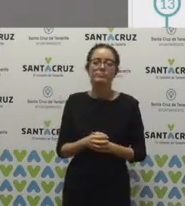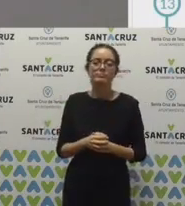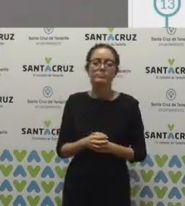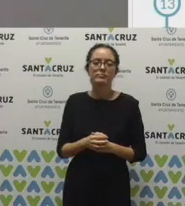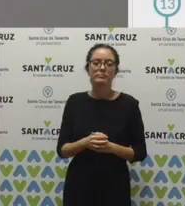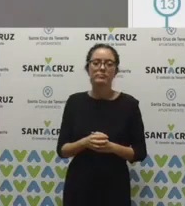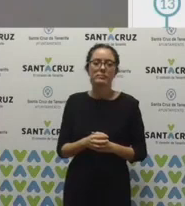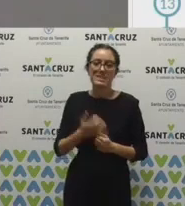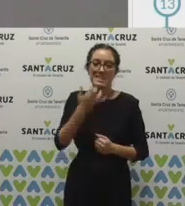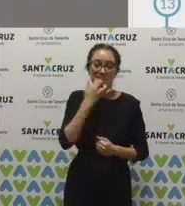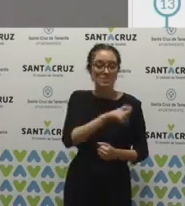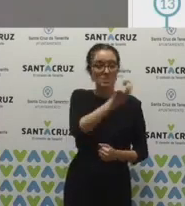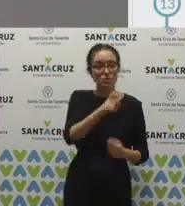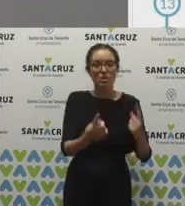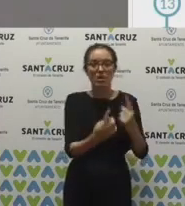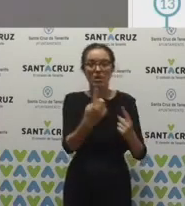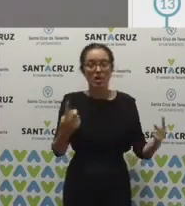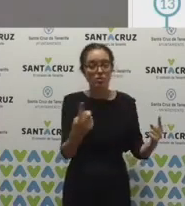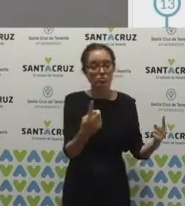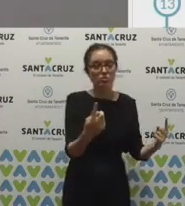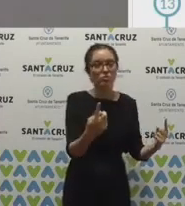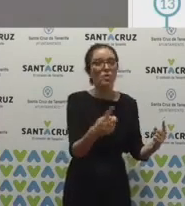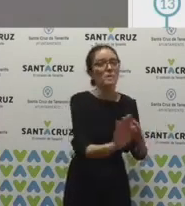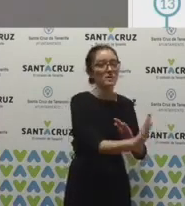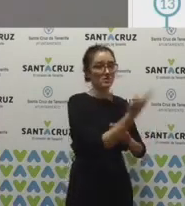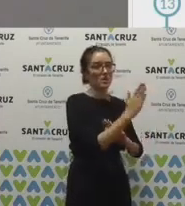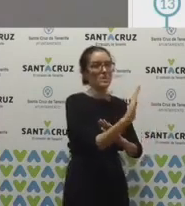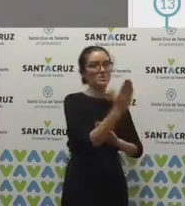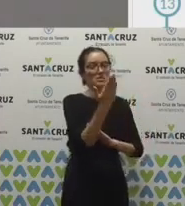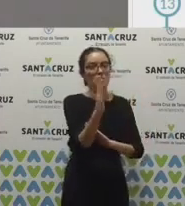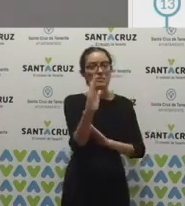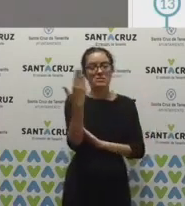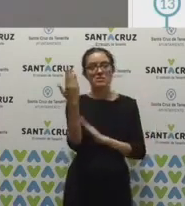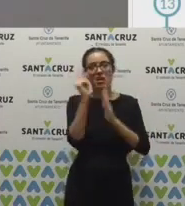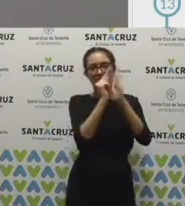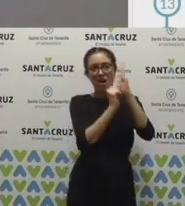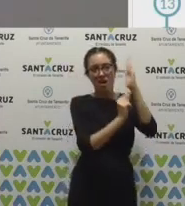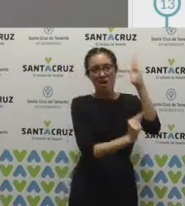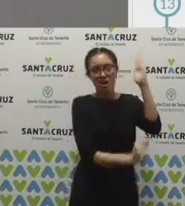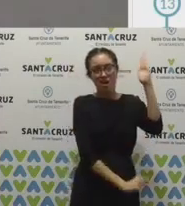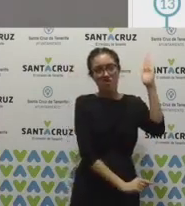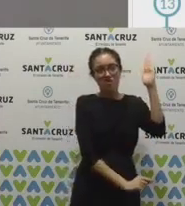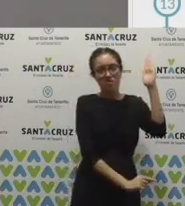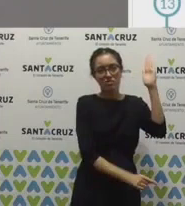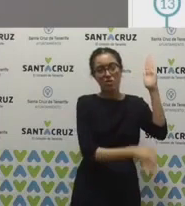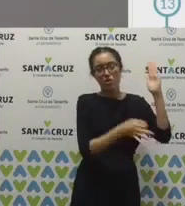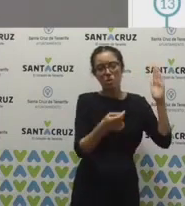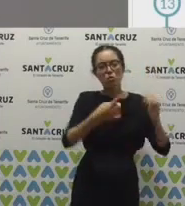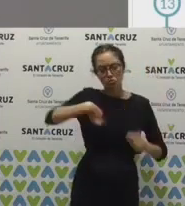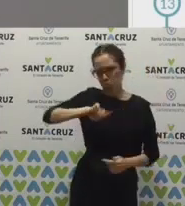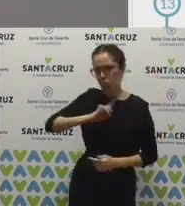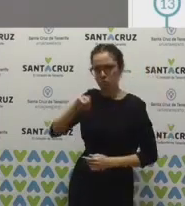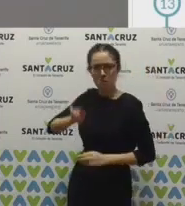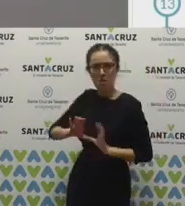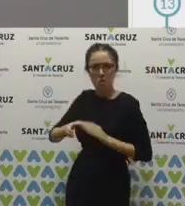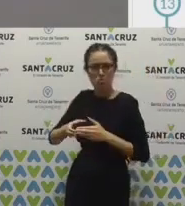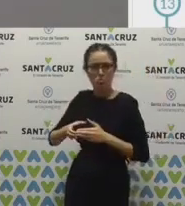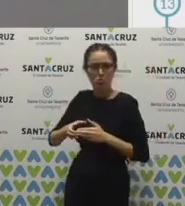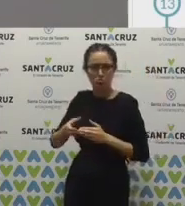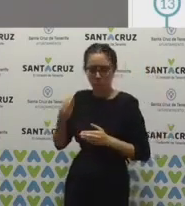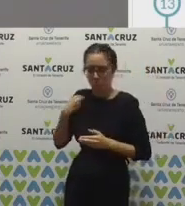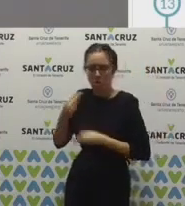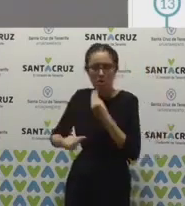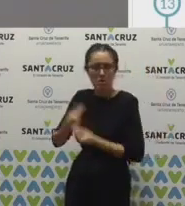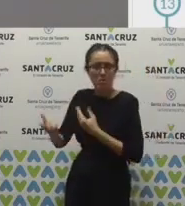por su cuenta trayendo largos listados de medidas no parece la fórmula correcta nosotros podíamos hacer lo mismo pero nos parece más razonable